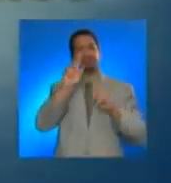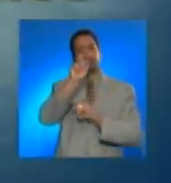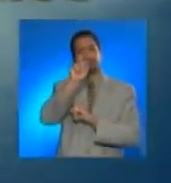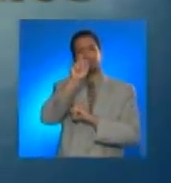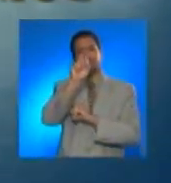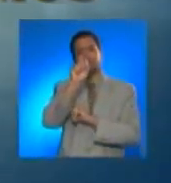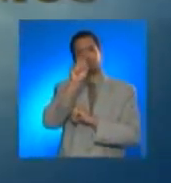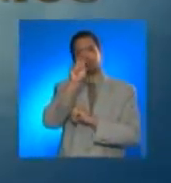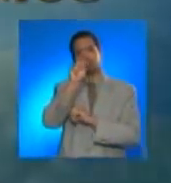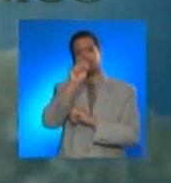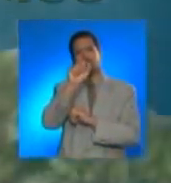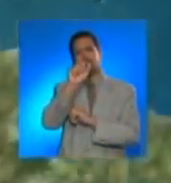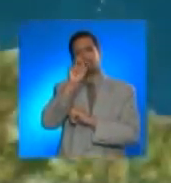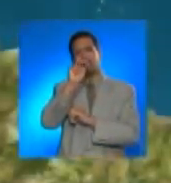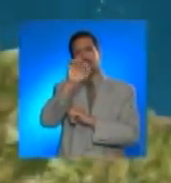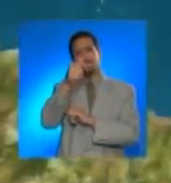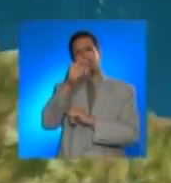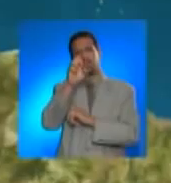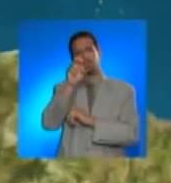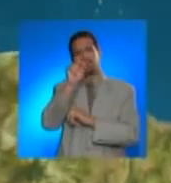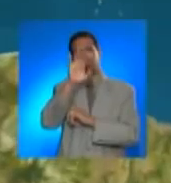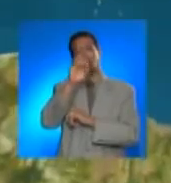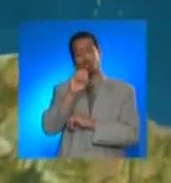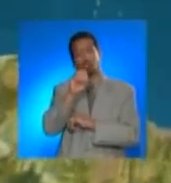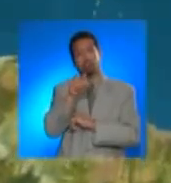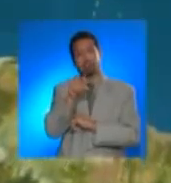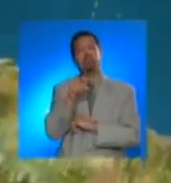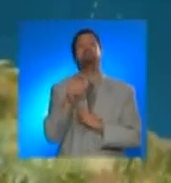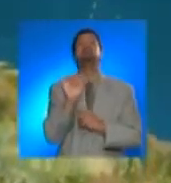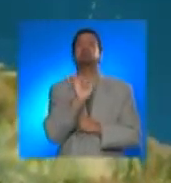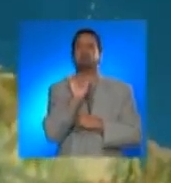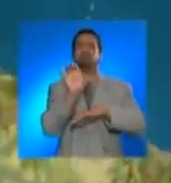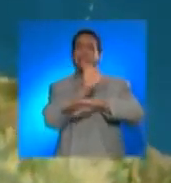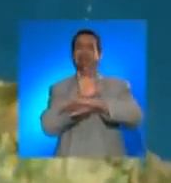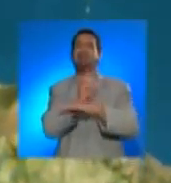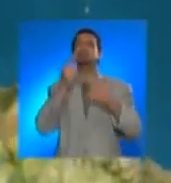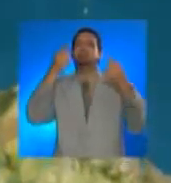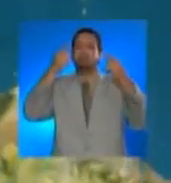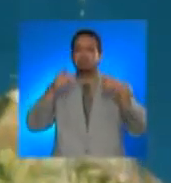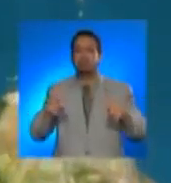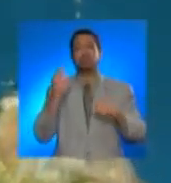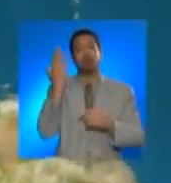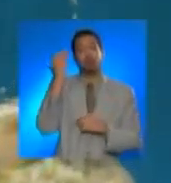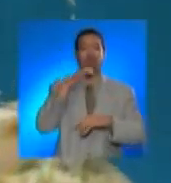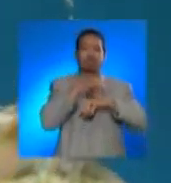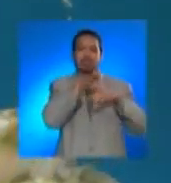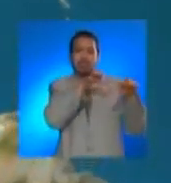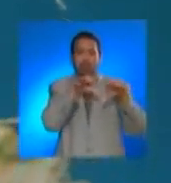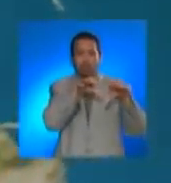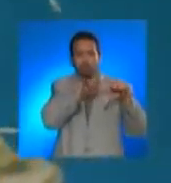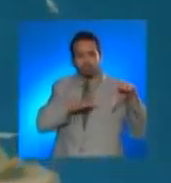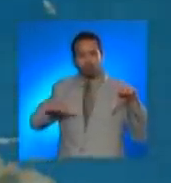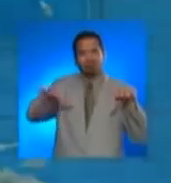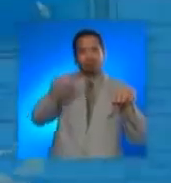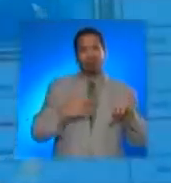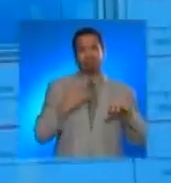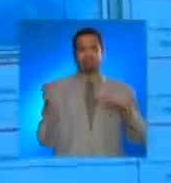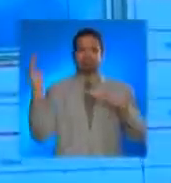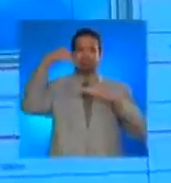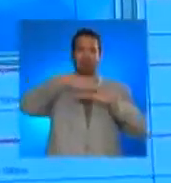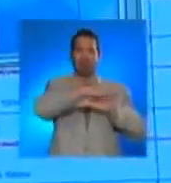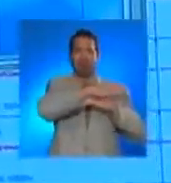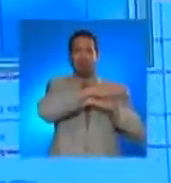fue 116 muertos, 68 desaparecidos y 13.500 personas sin hogar. Oleaje